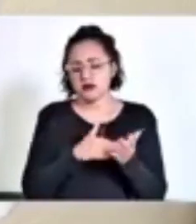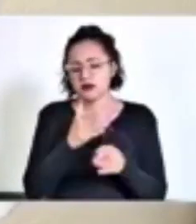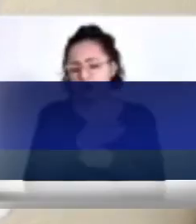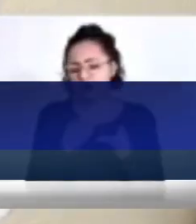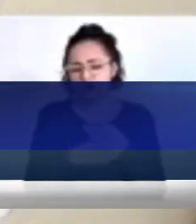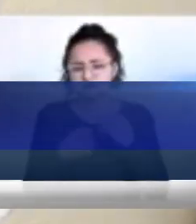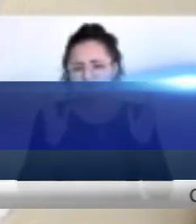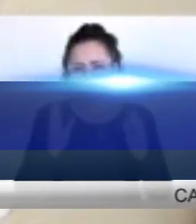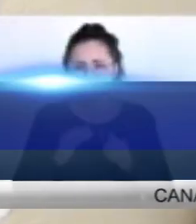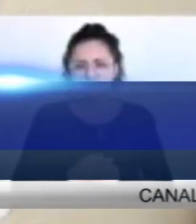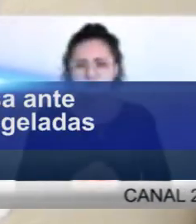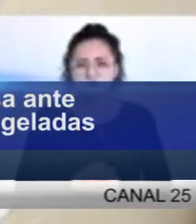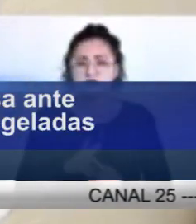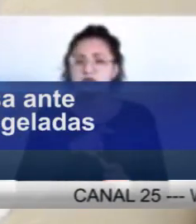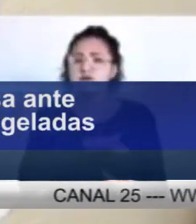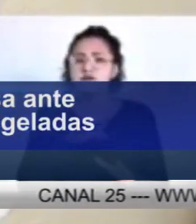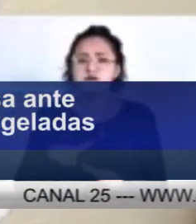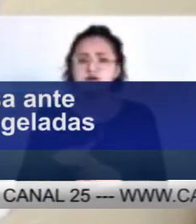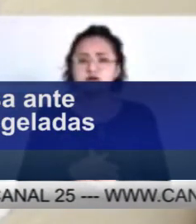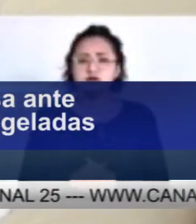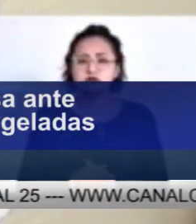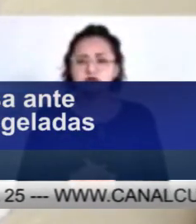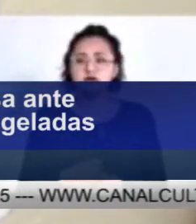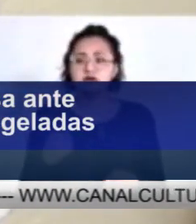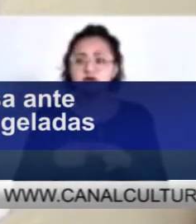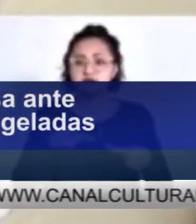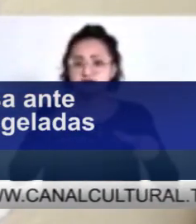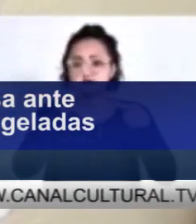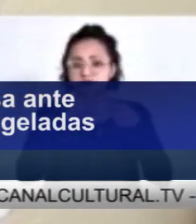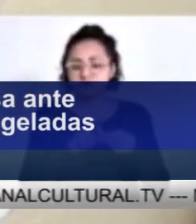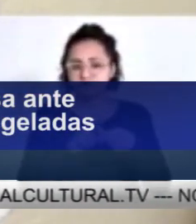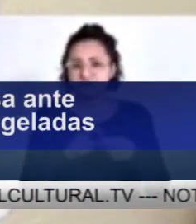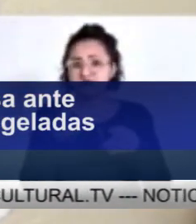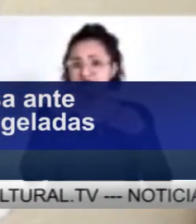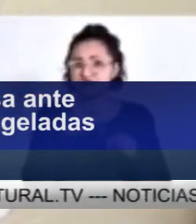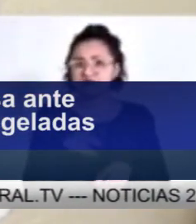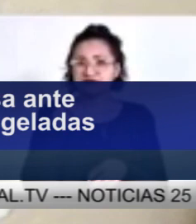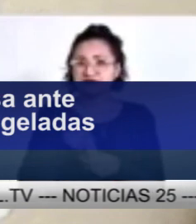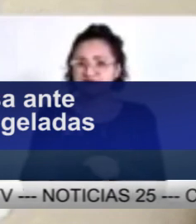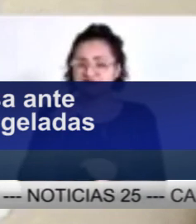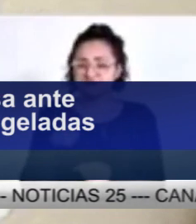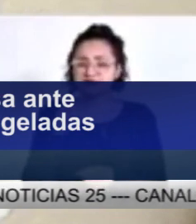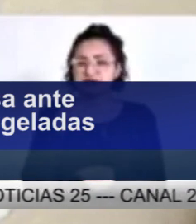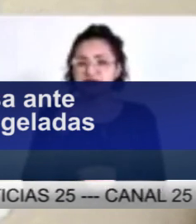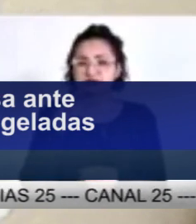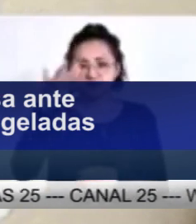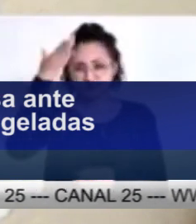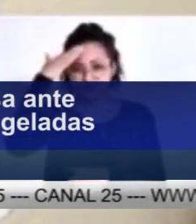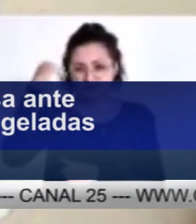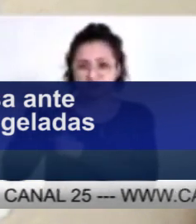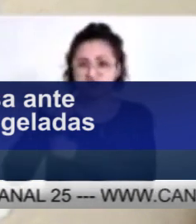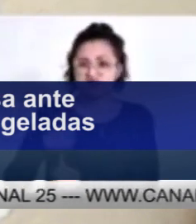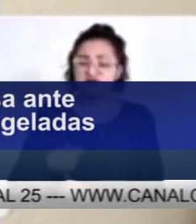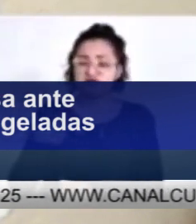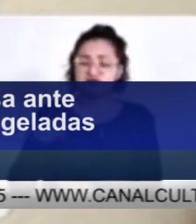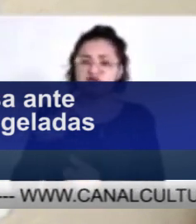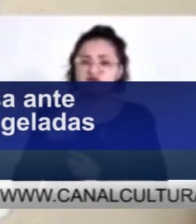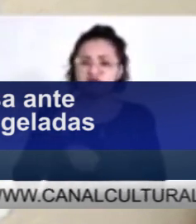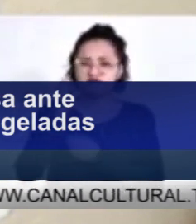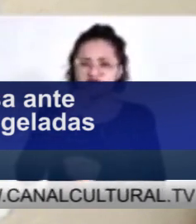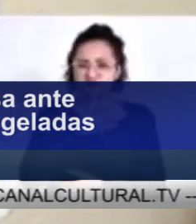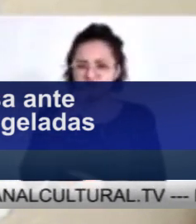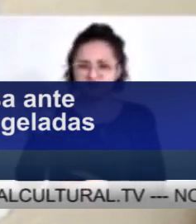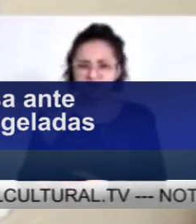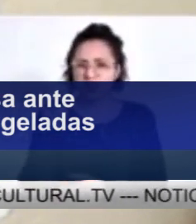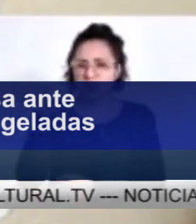comentó que el discurso de pobreza que han manejado los líderes antorchos es totalmente falso pues